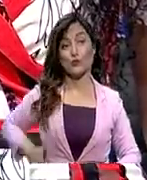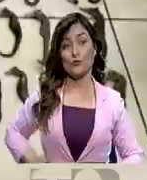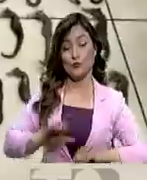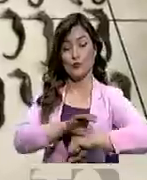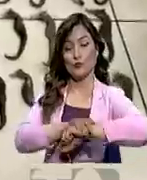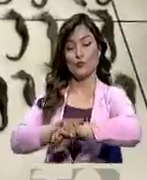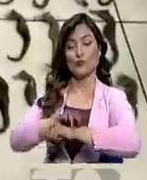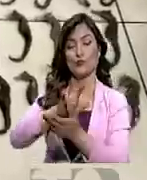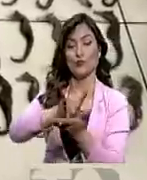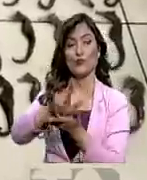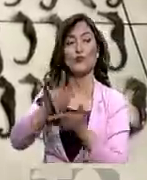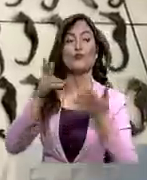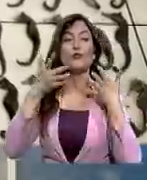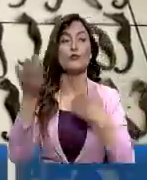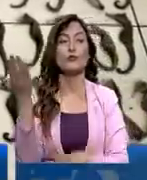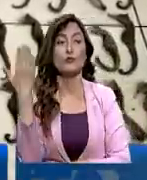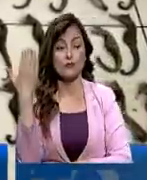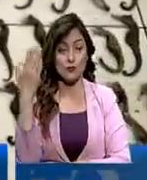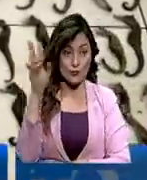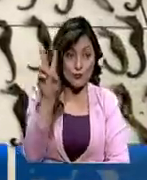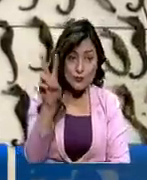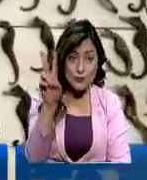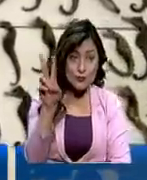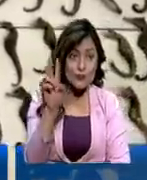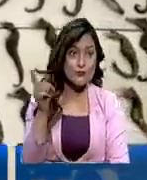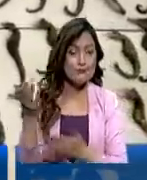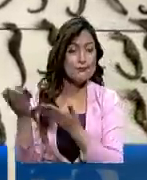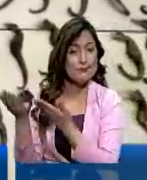en el aeropuerto de Guayaquil el pasado viernes. El sujeto